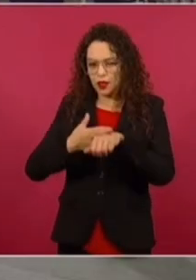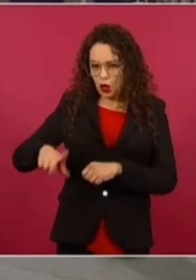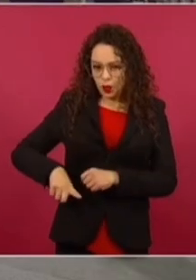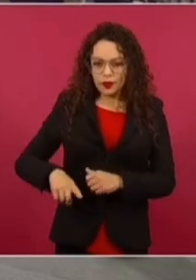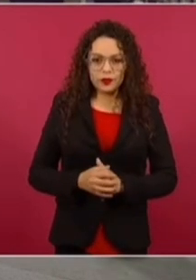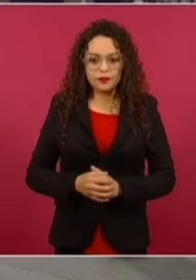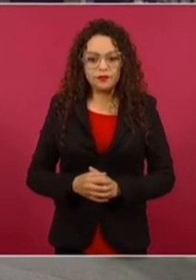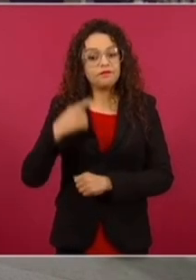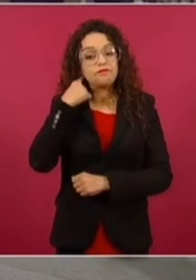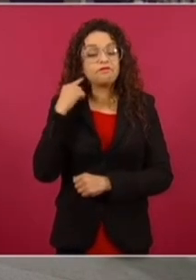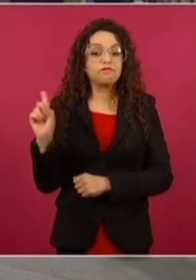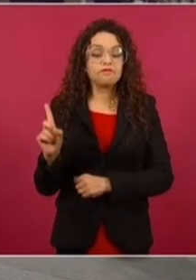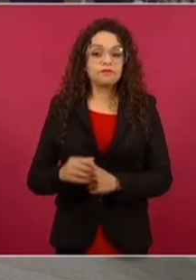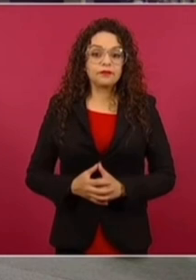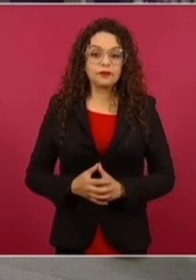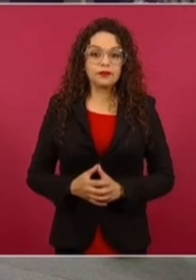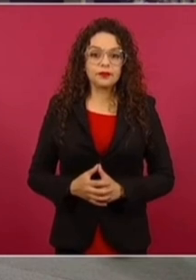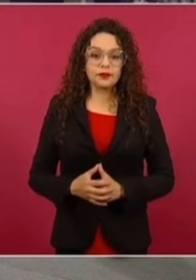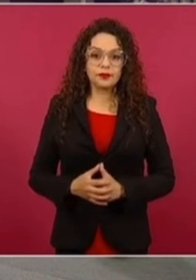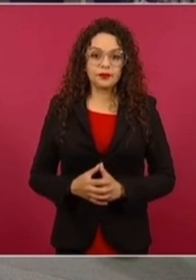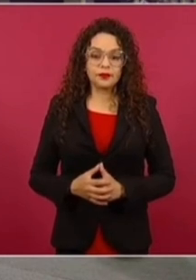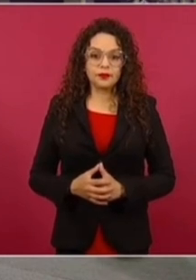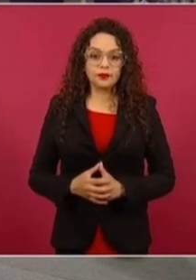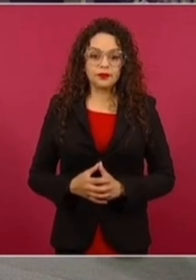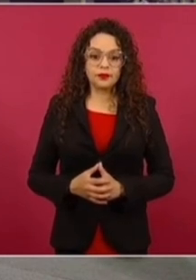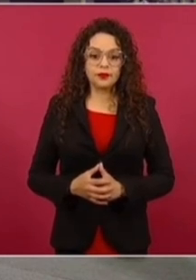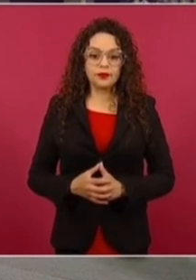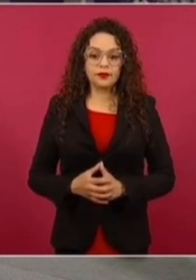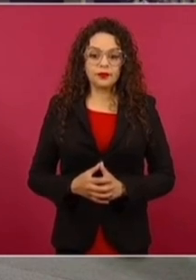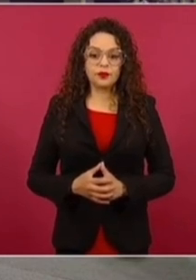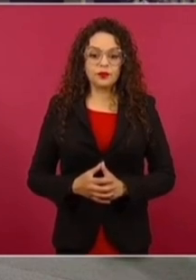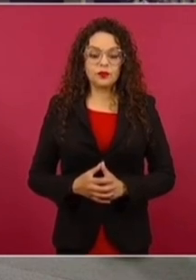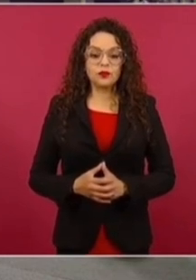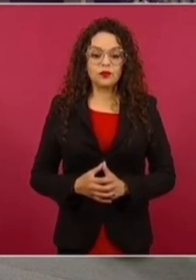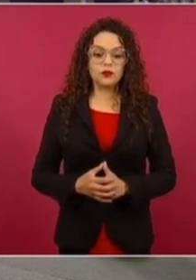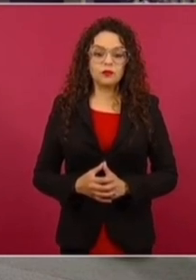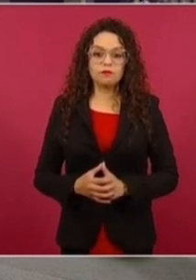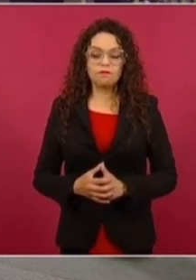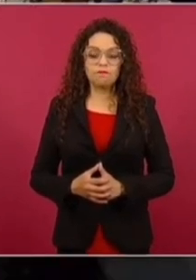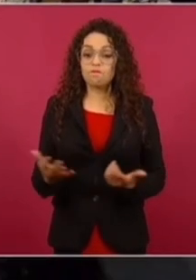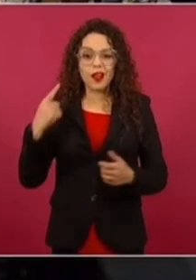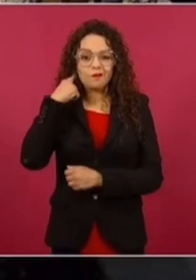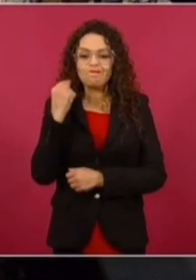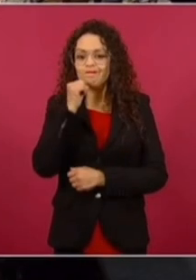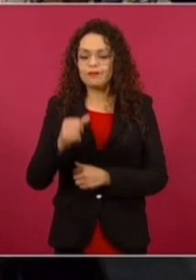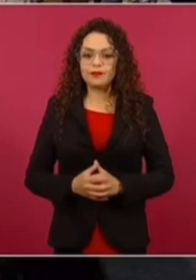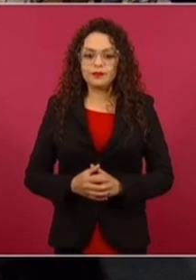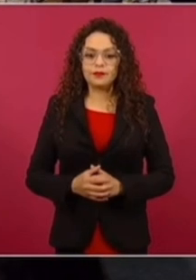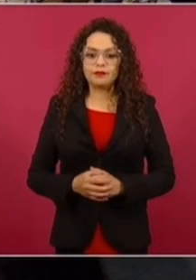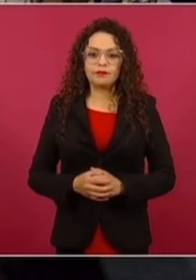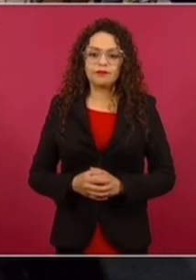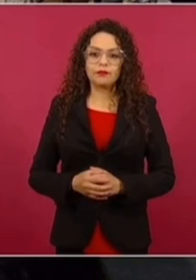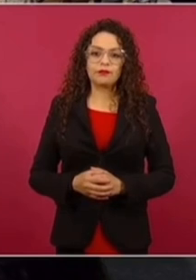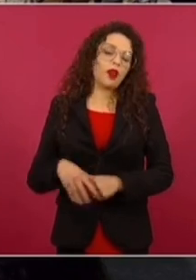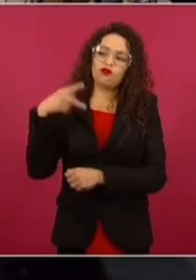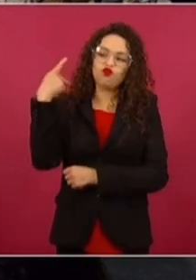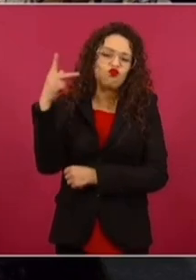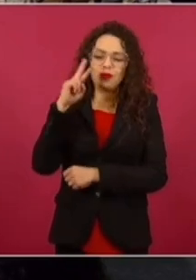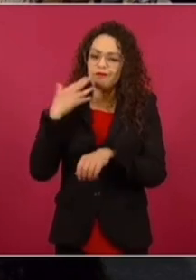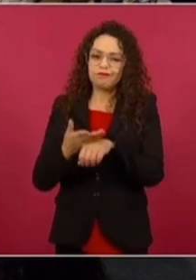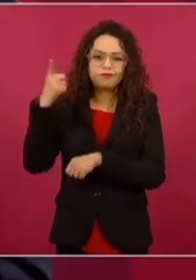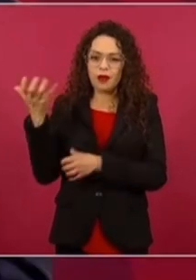Fiscalía. ¿Con este tipo de declaraciones o tendría que presentar alguna prueba? El propio Lozoya, pues es un proceso que está en la Fiscalía